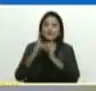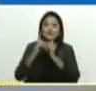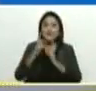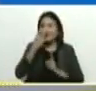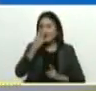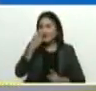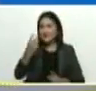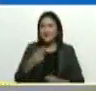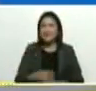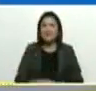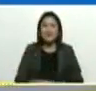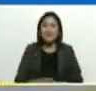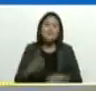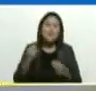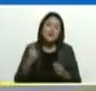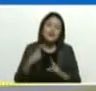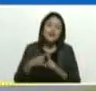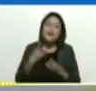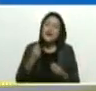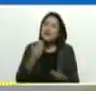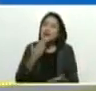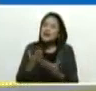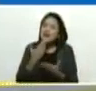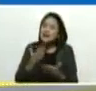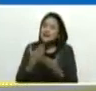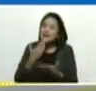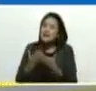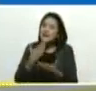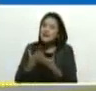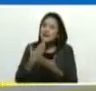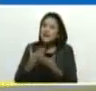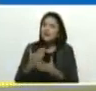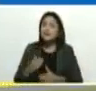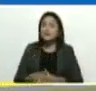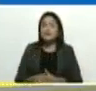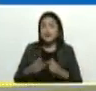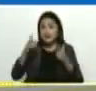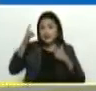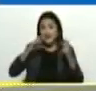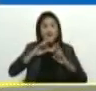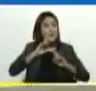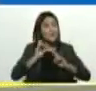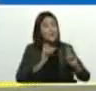da 1 millón de gracias. Y Chávez responde: